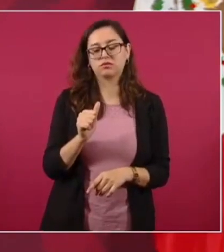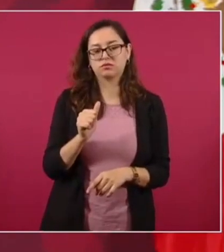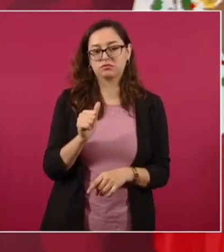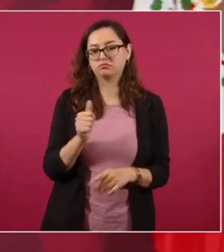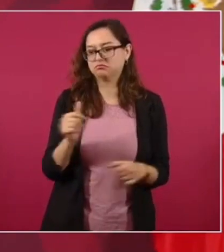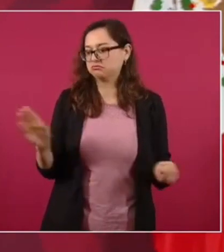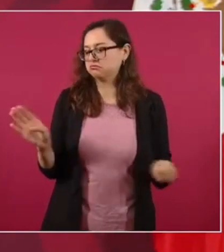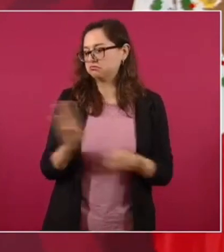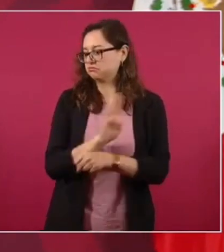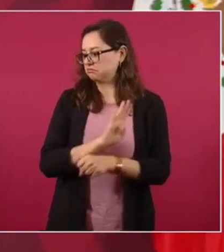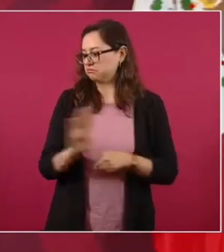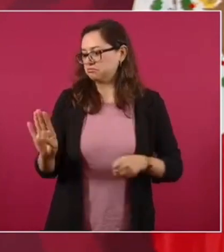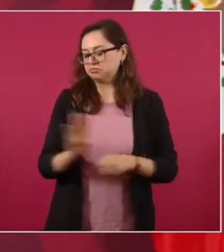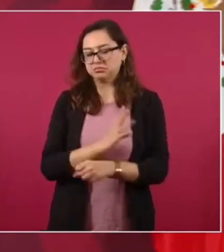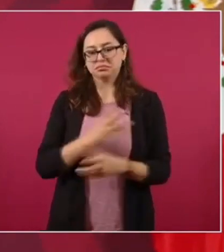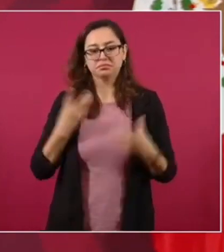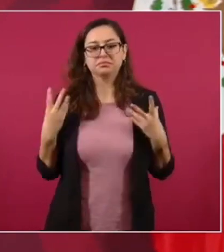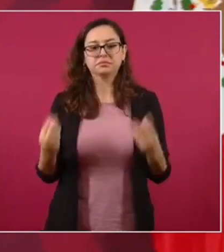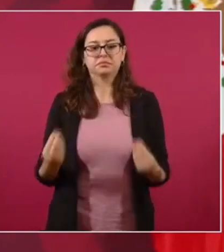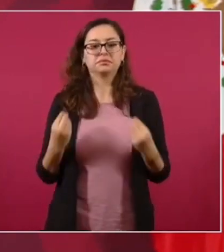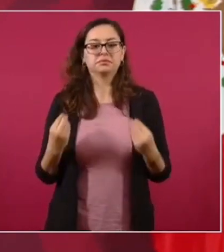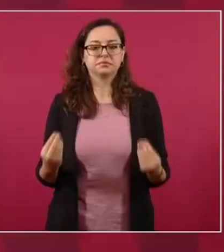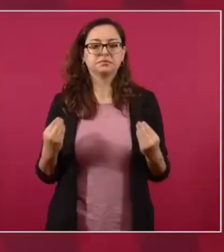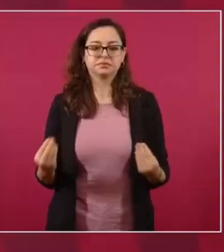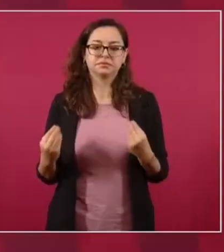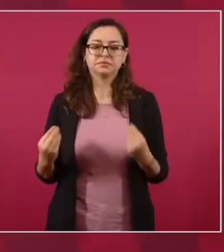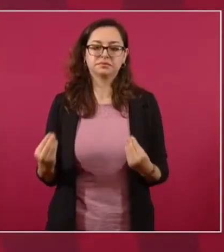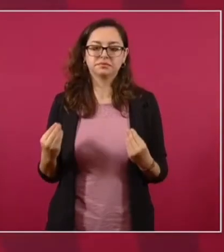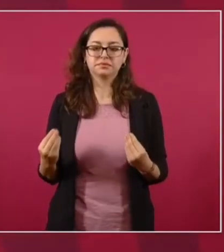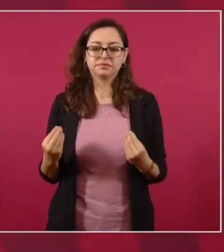Nos beneficiaría a todos